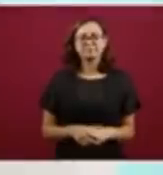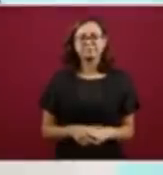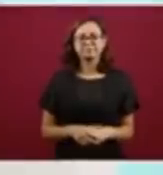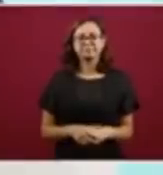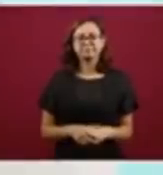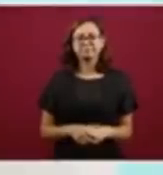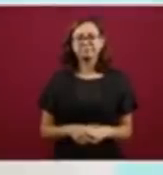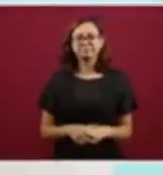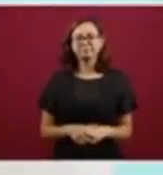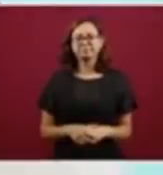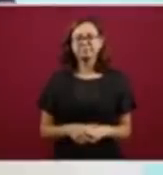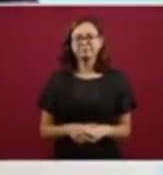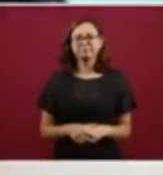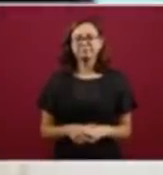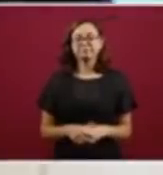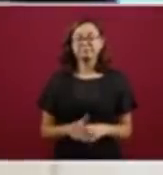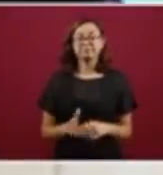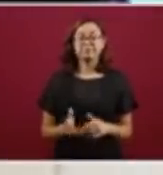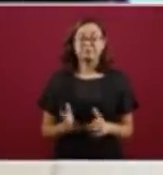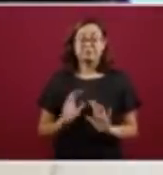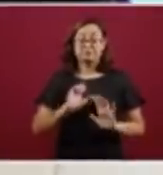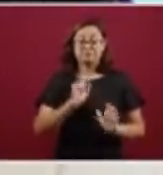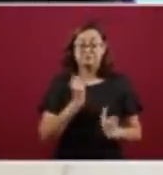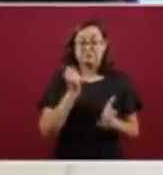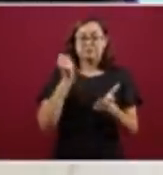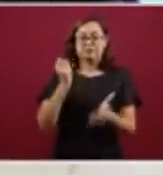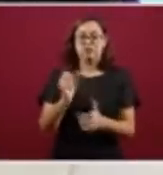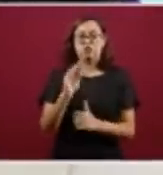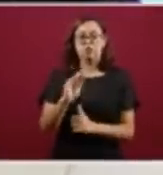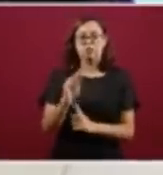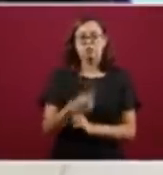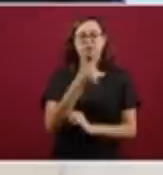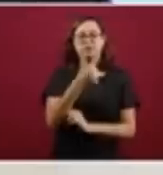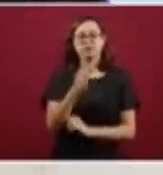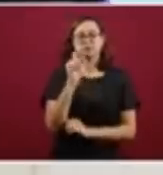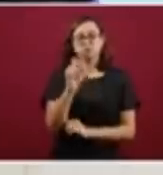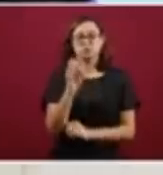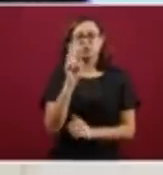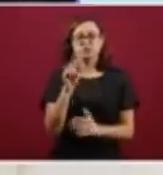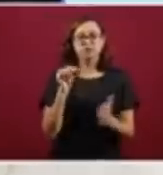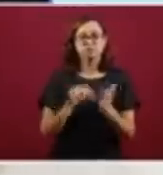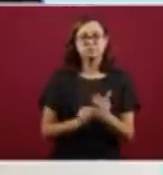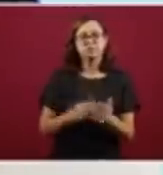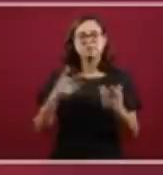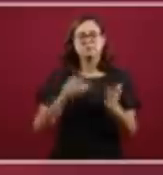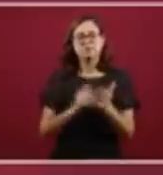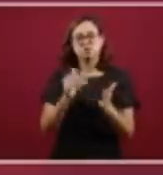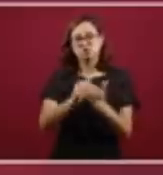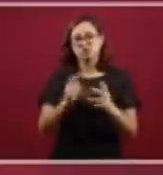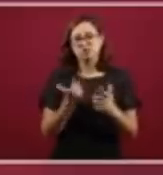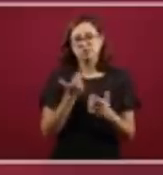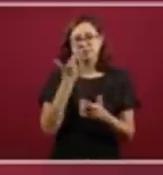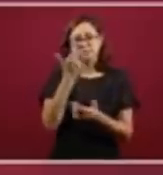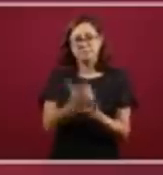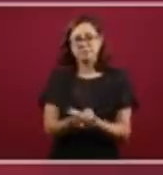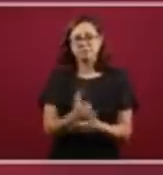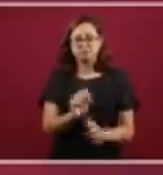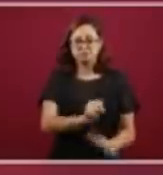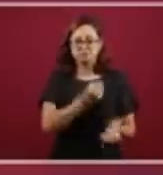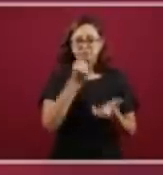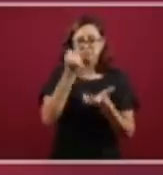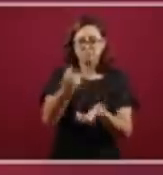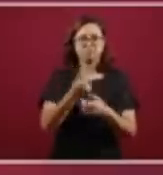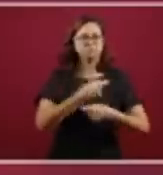en una inversión ya muy grande de 96.3 mil millones de pesos que representa esta